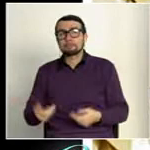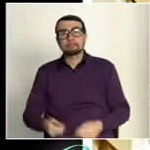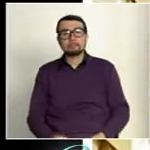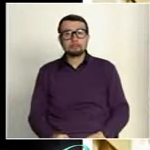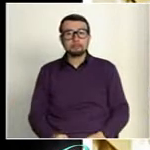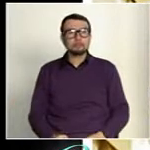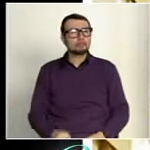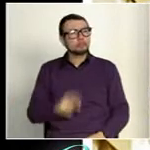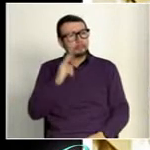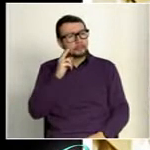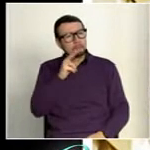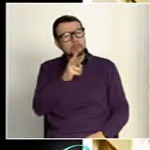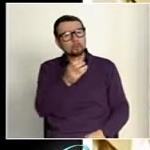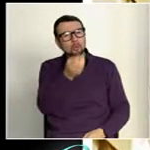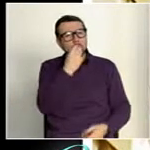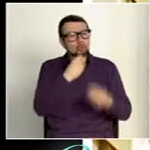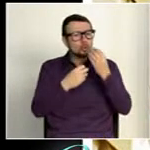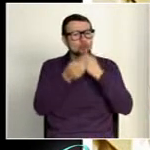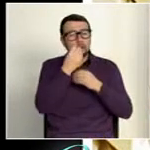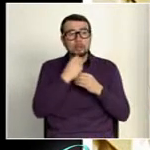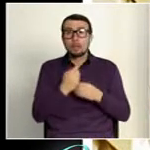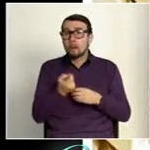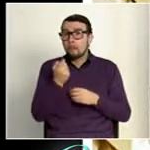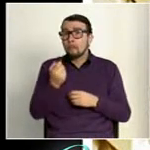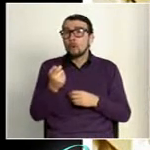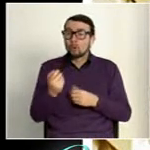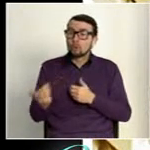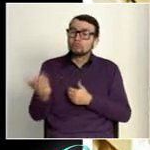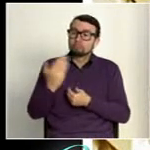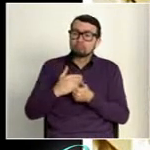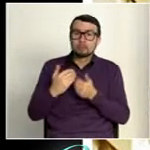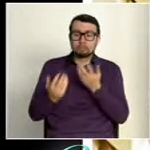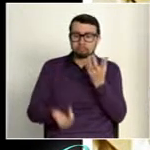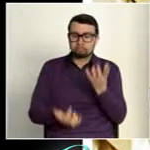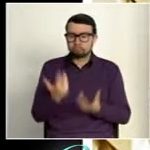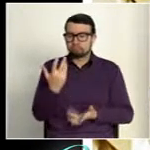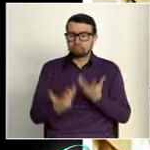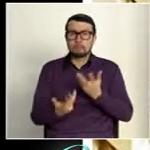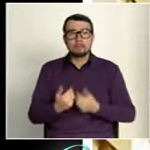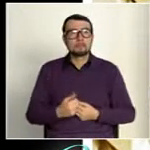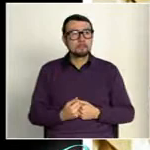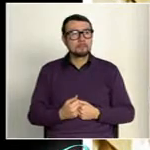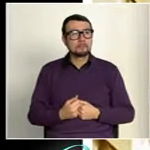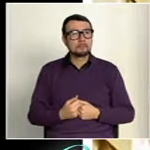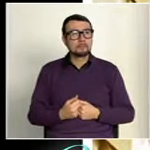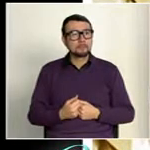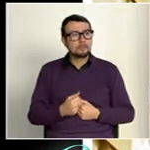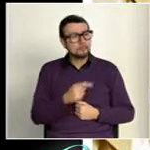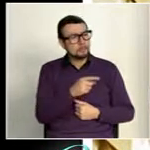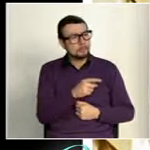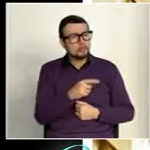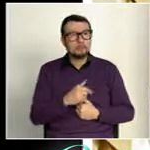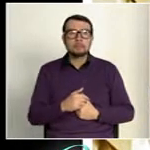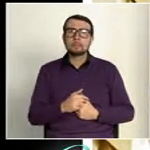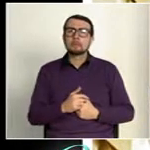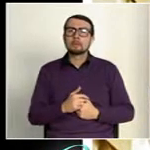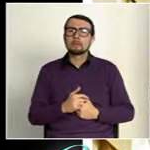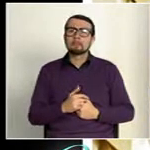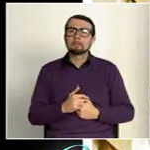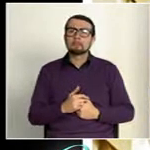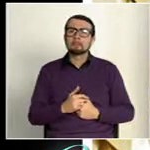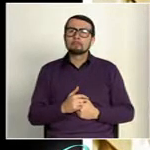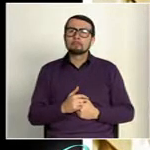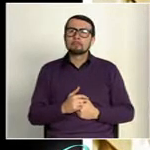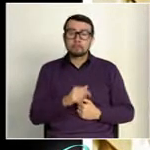estos alimentos que poco ya llegan a nuestras cocinas. Sí, fíjense que aquí vemos rose hips, que son